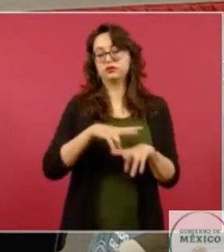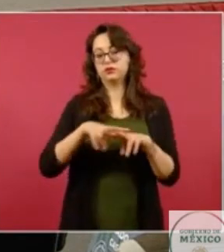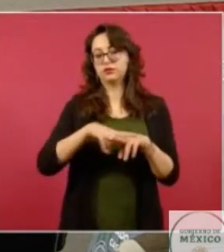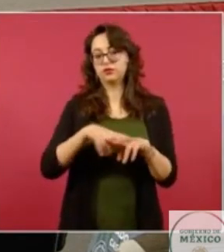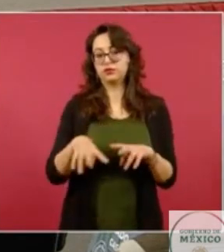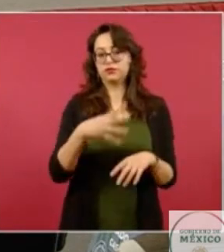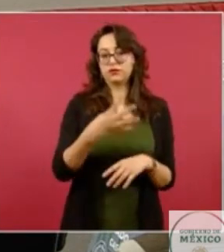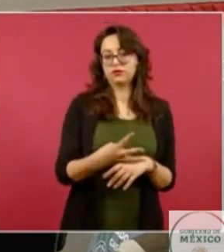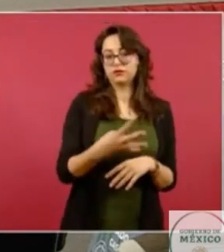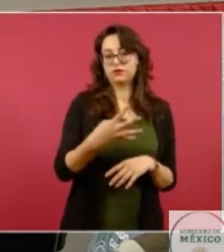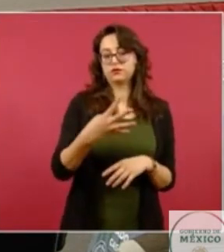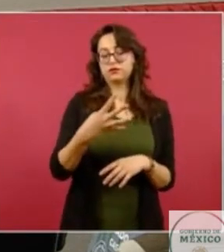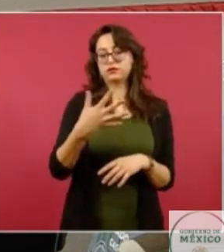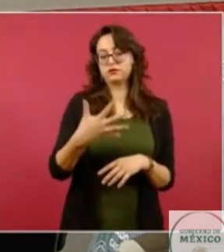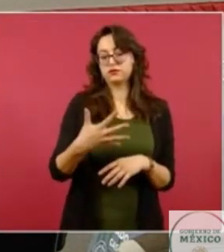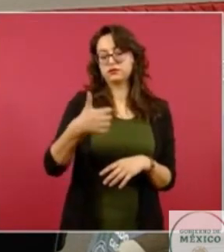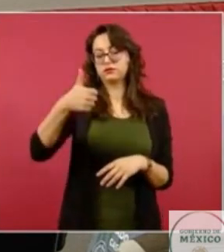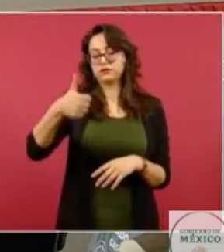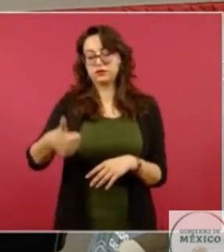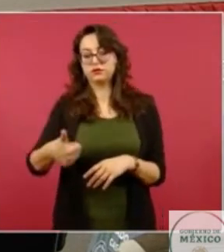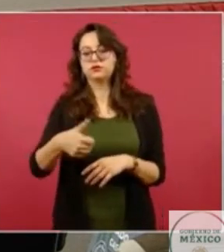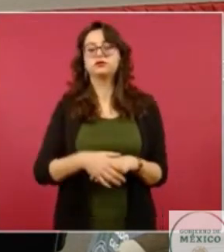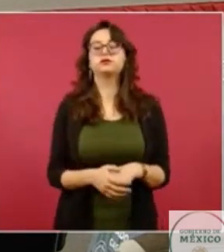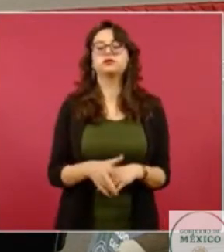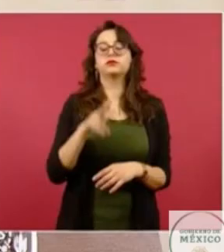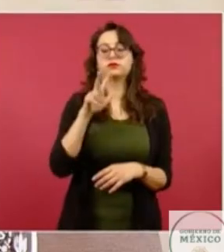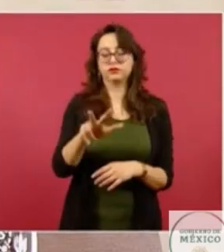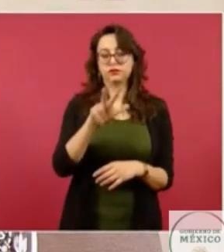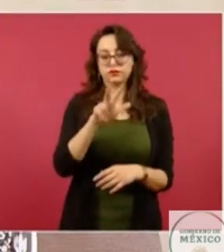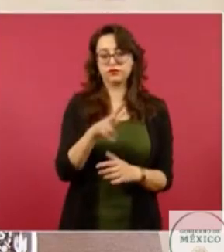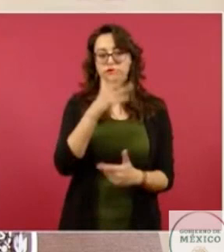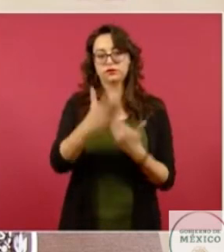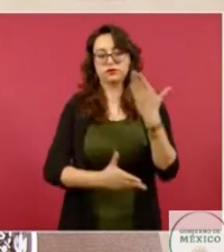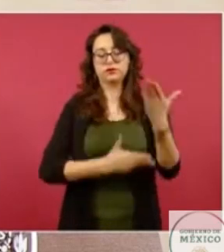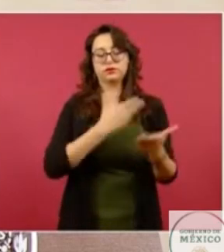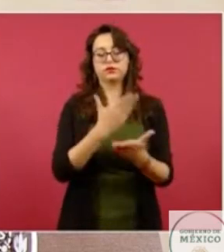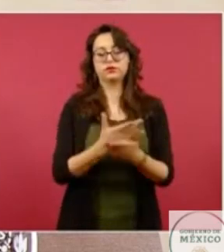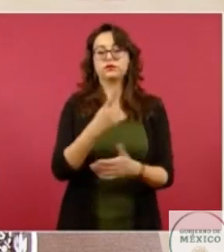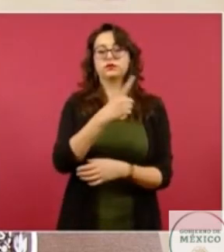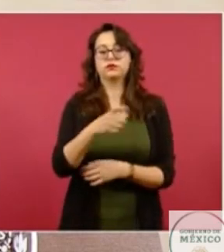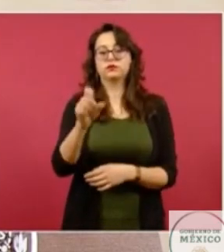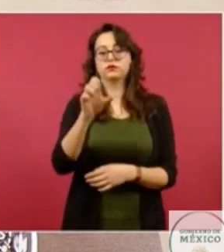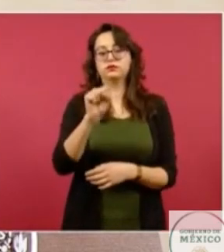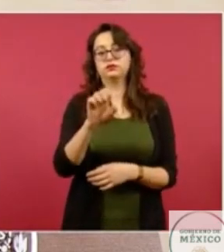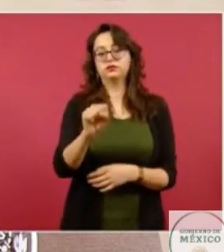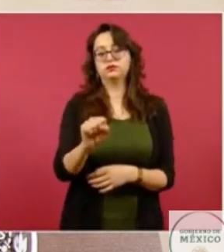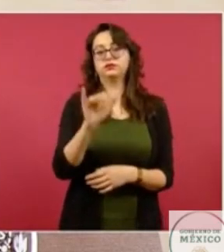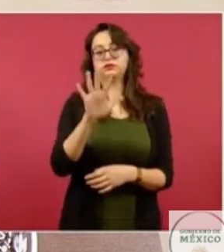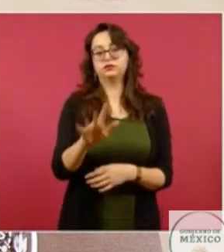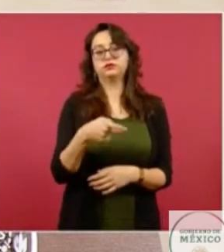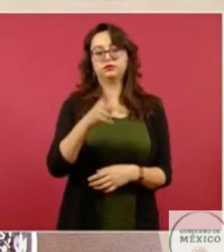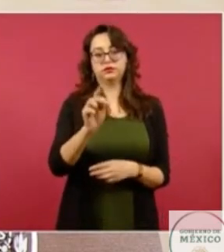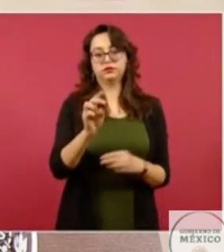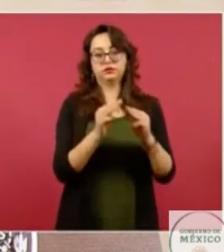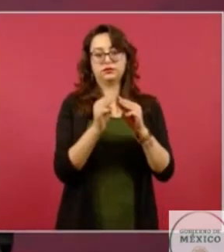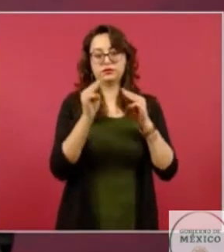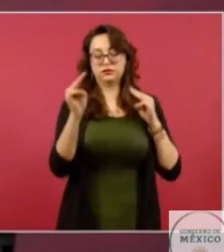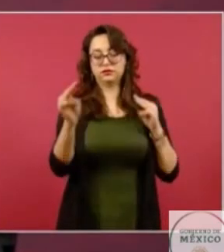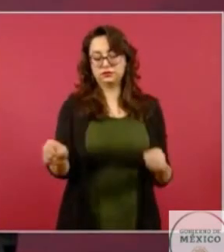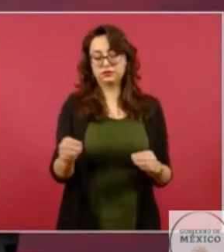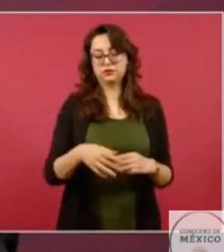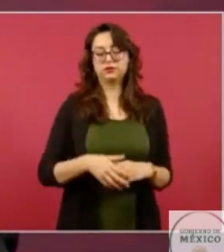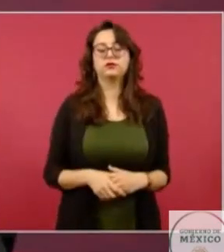brindará suministro eléctrico a 18 servicios con 165 kilómetros de línea de media